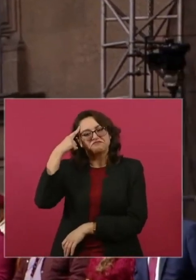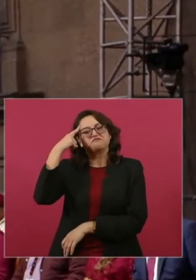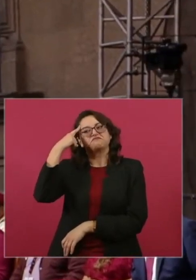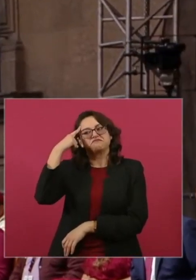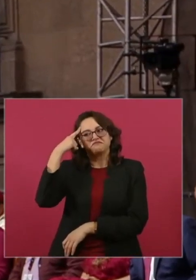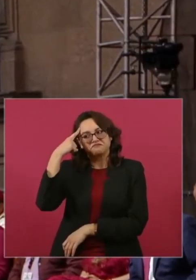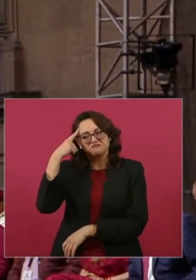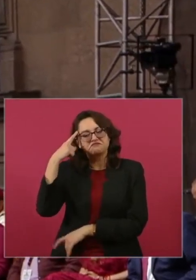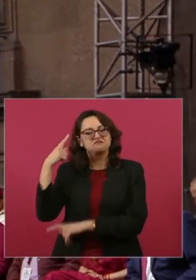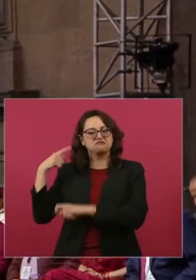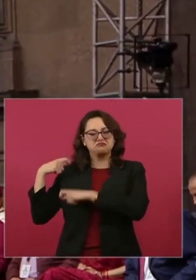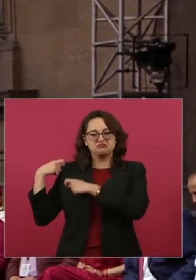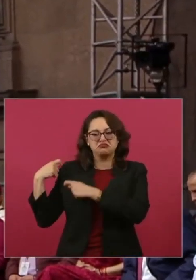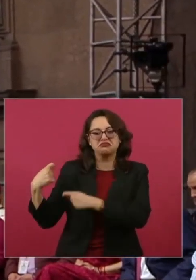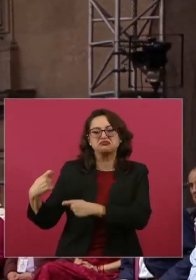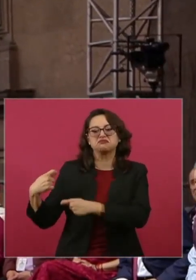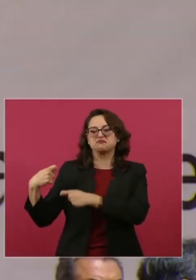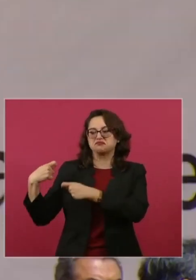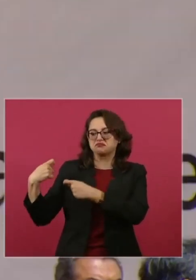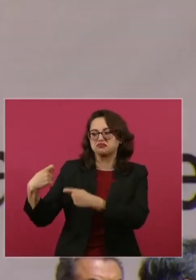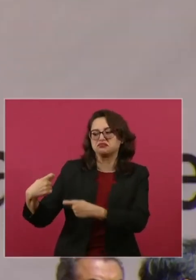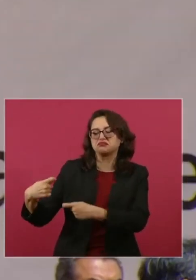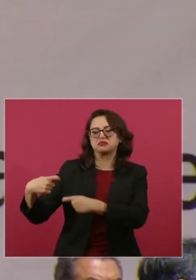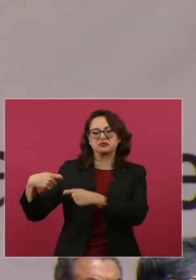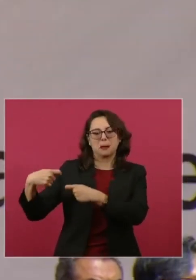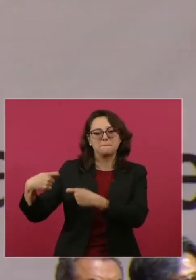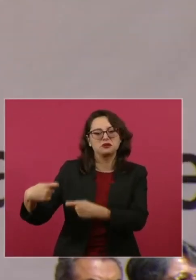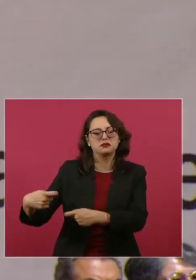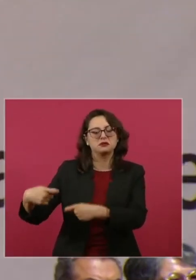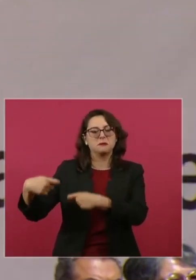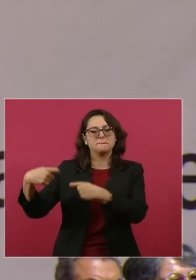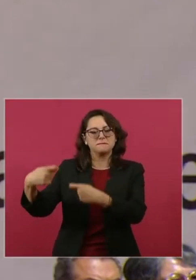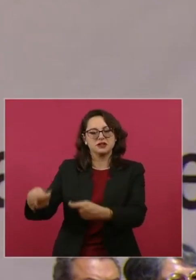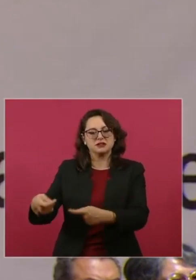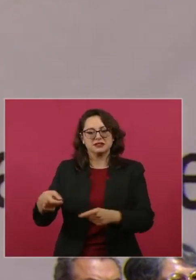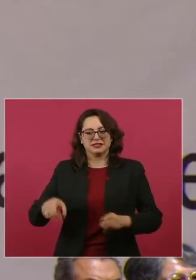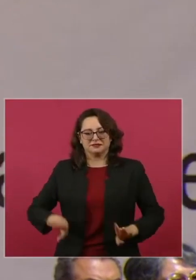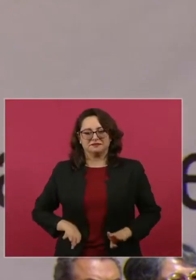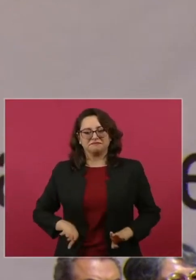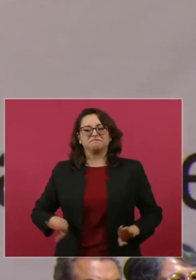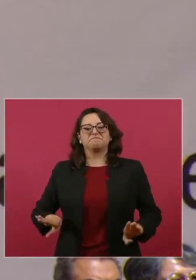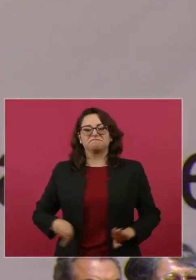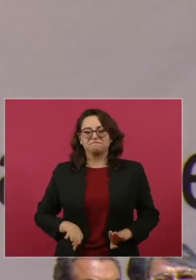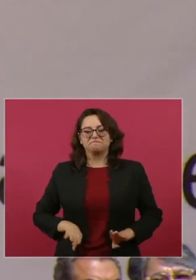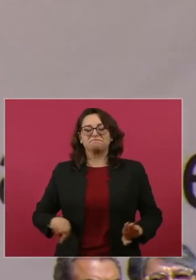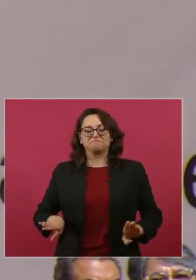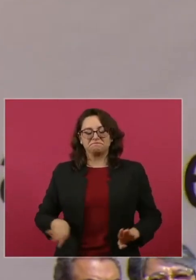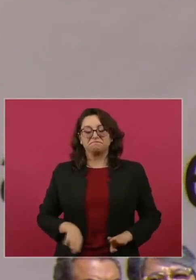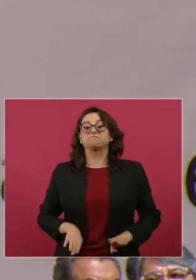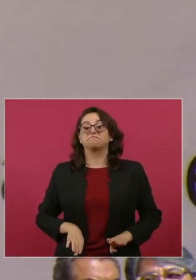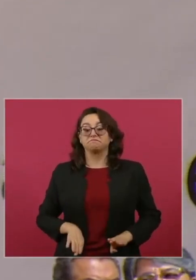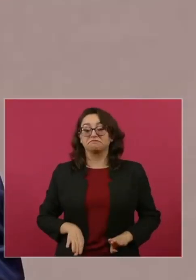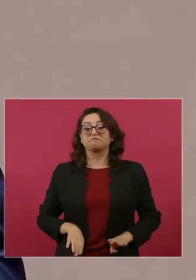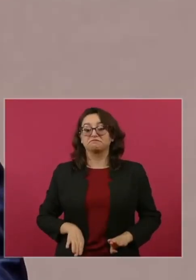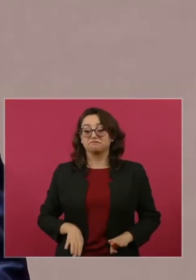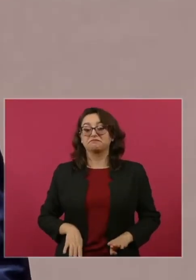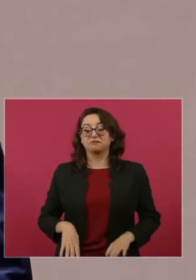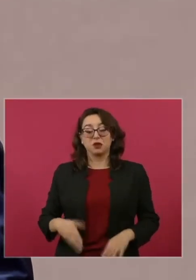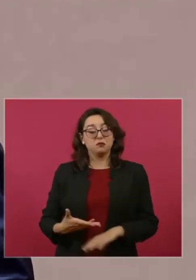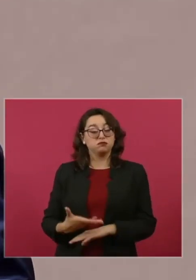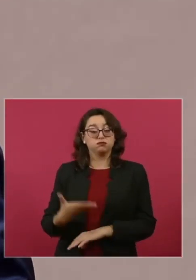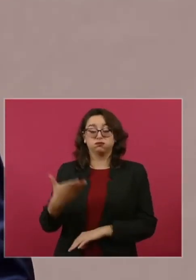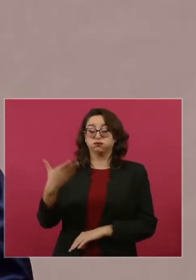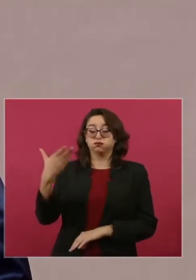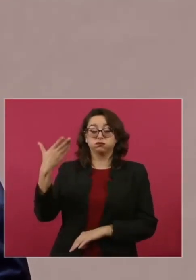y fecunda. It's very esa manera vibrant de pensar y de ser that way of viene thinking, de lejos a feeling. Y se ha